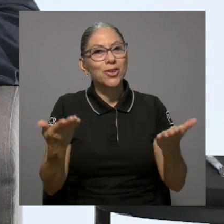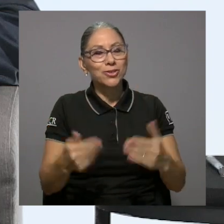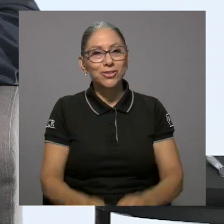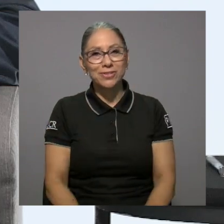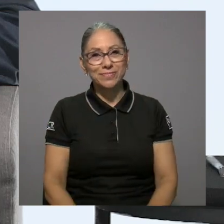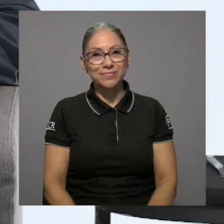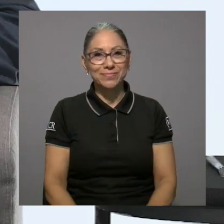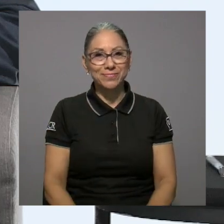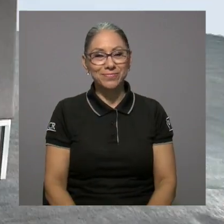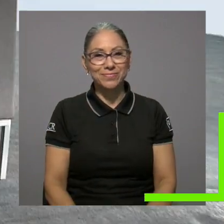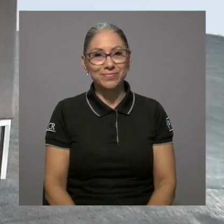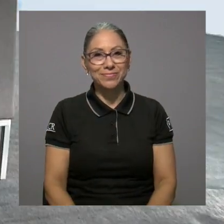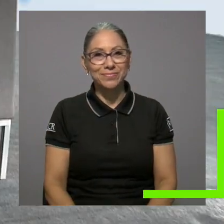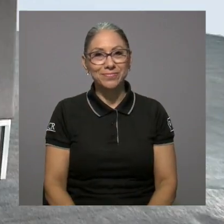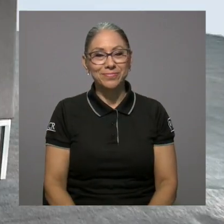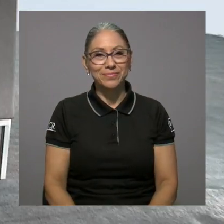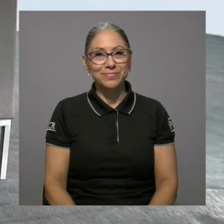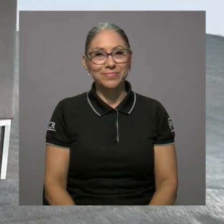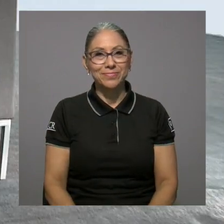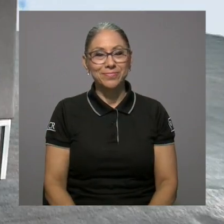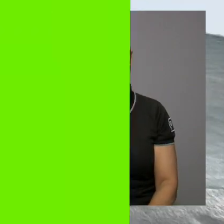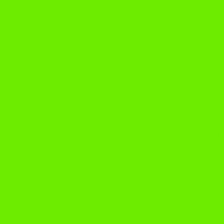Conceptos.